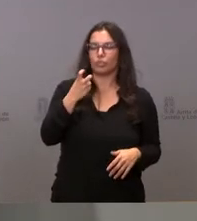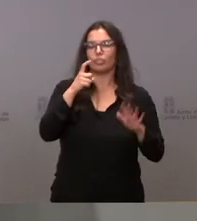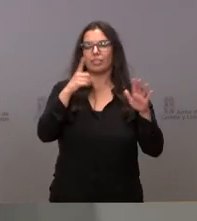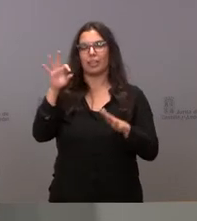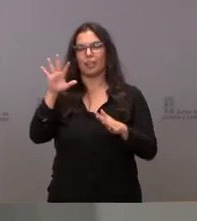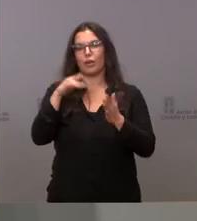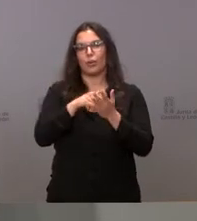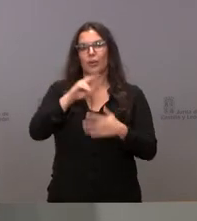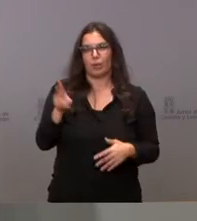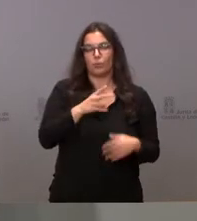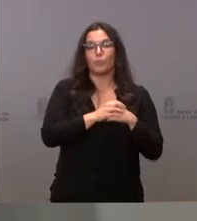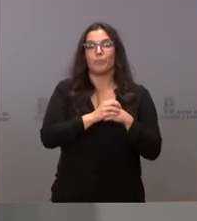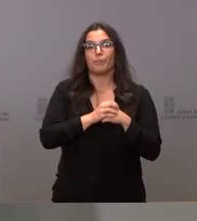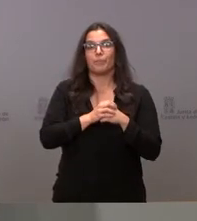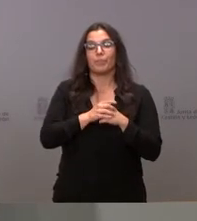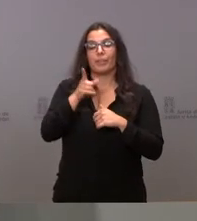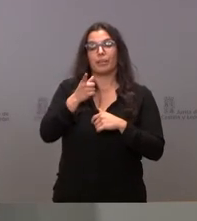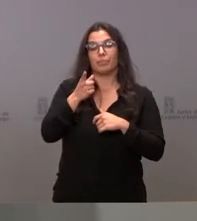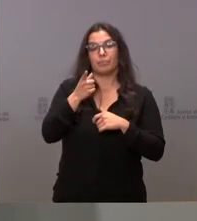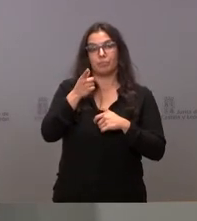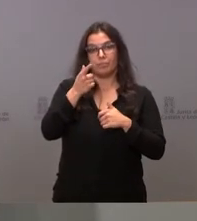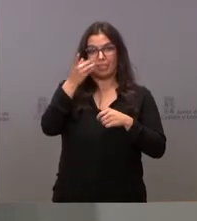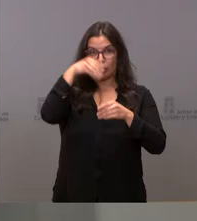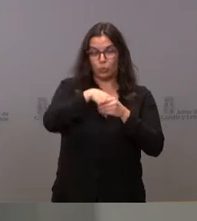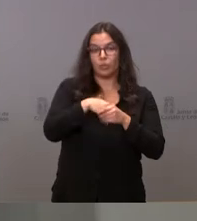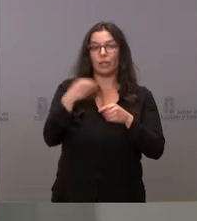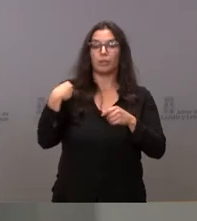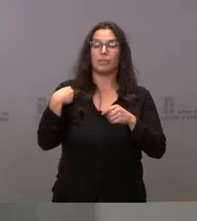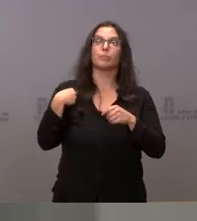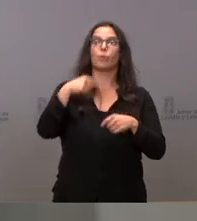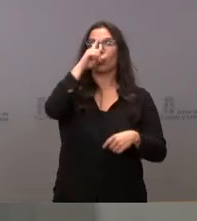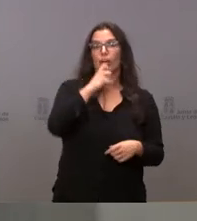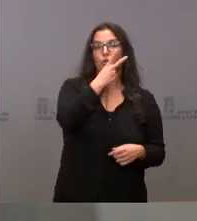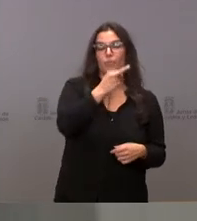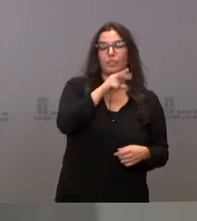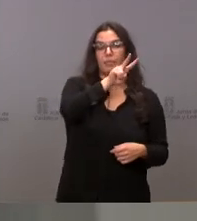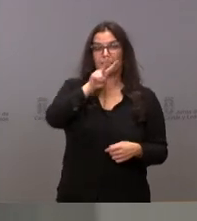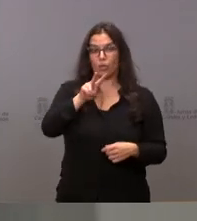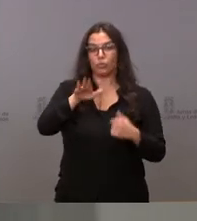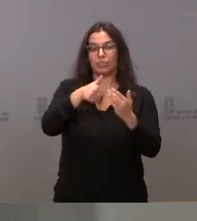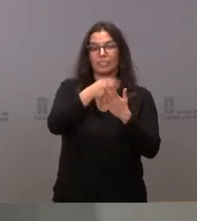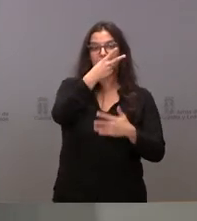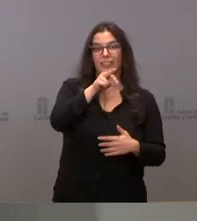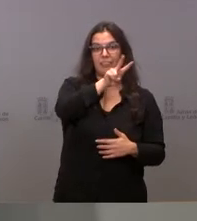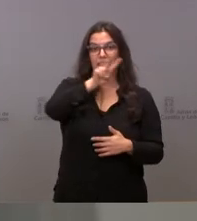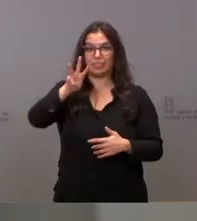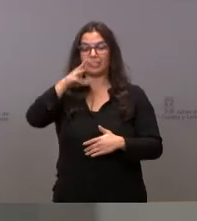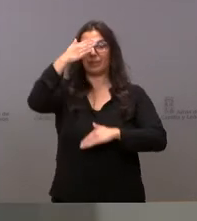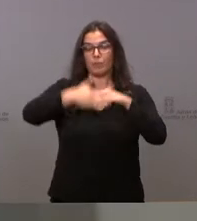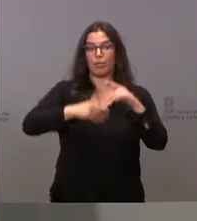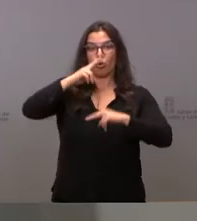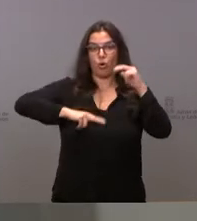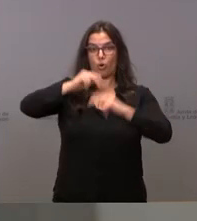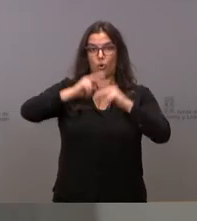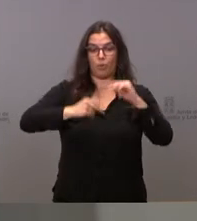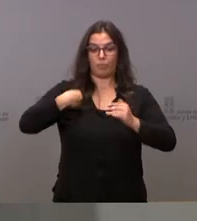euros. Esta licitación incluye las anualidades de 2022 y 2023 y se prevé un plazo para las obras de 12 meses desde